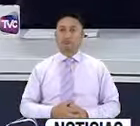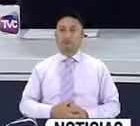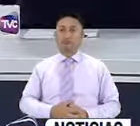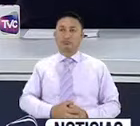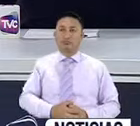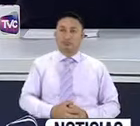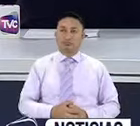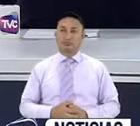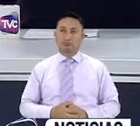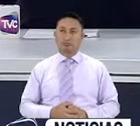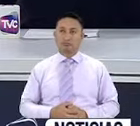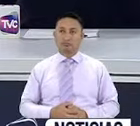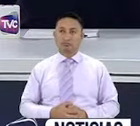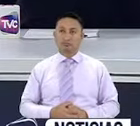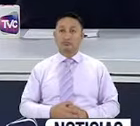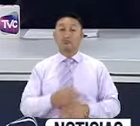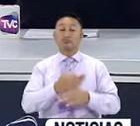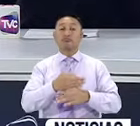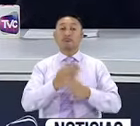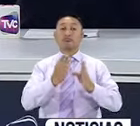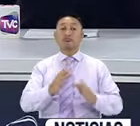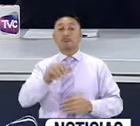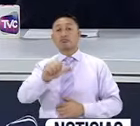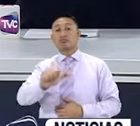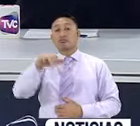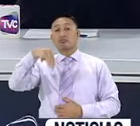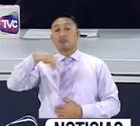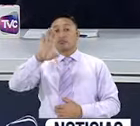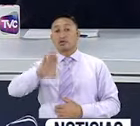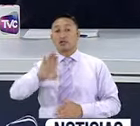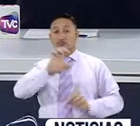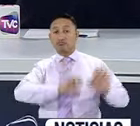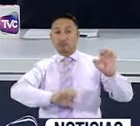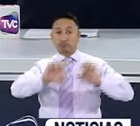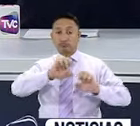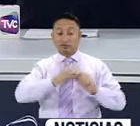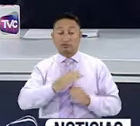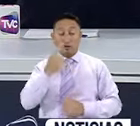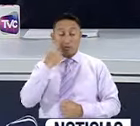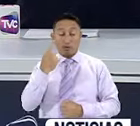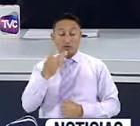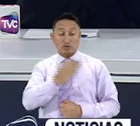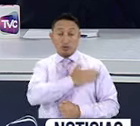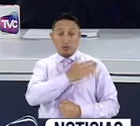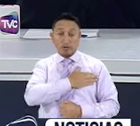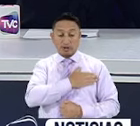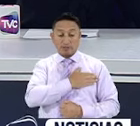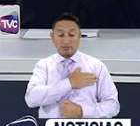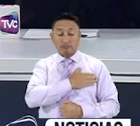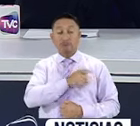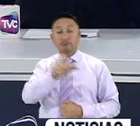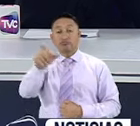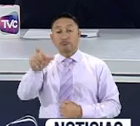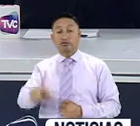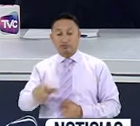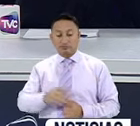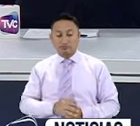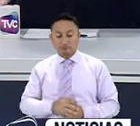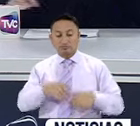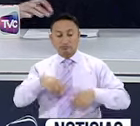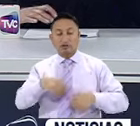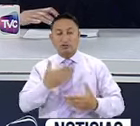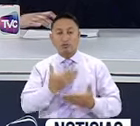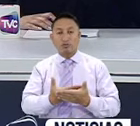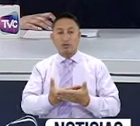Evaluación a los funcionarios de la Agencia Metropolitana de Tránsito y pruebas de confianza a los agentes civiles son parte de las acciones